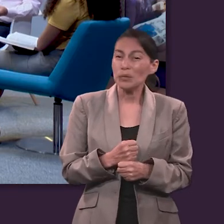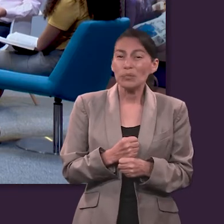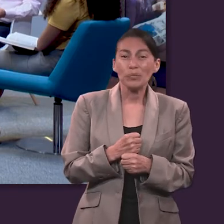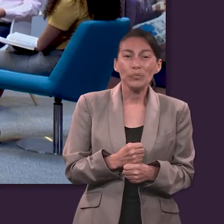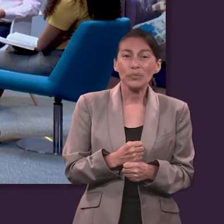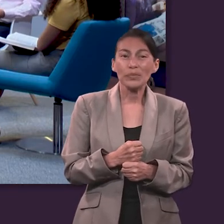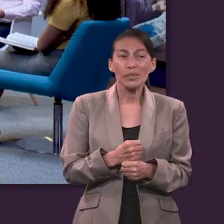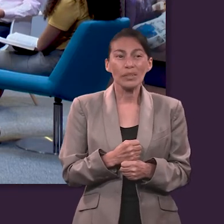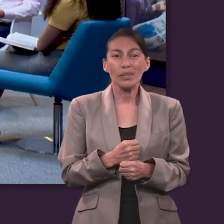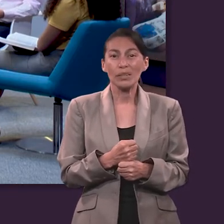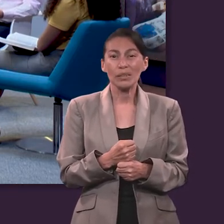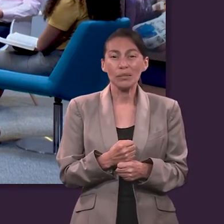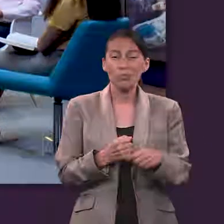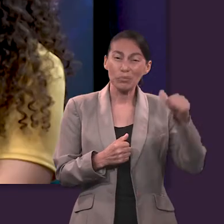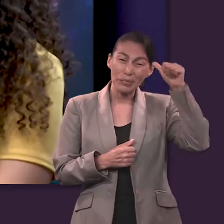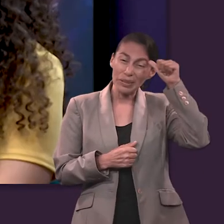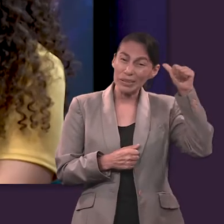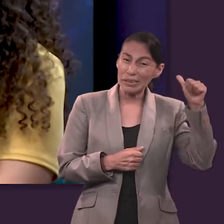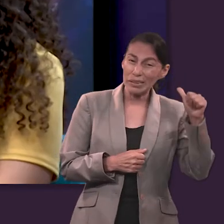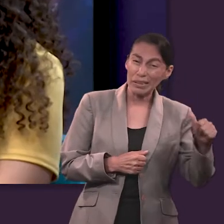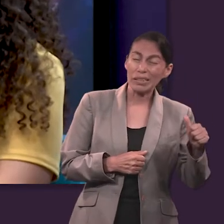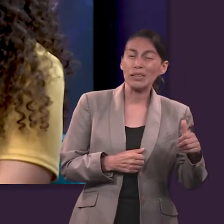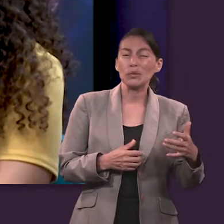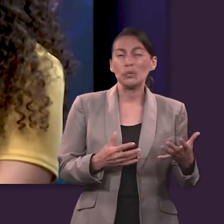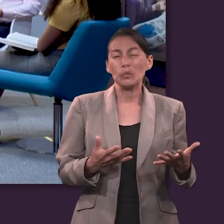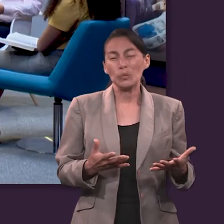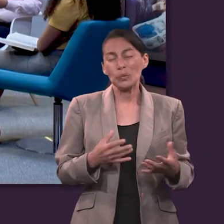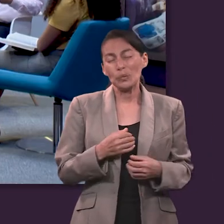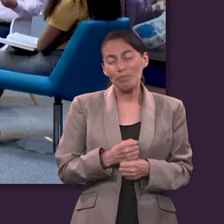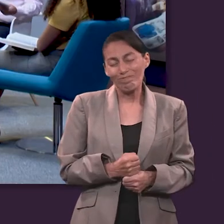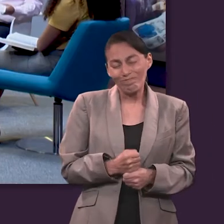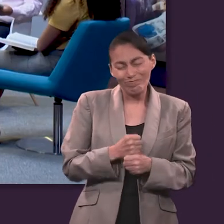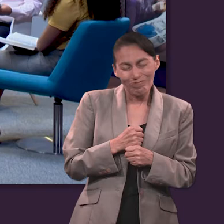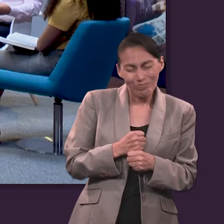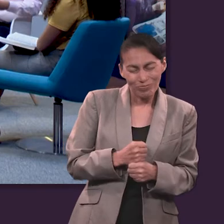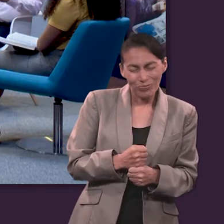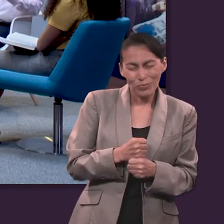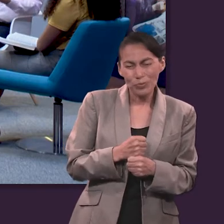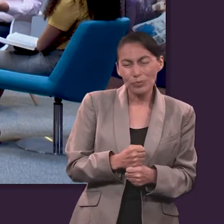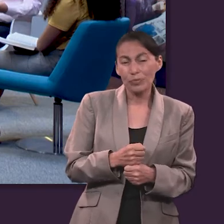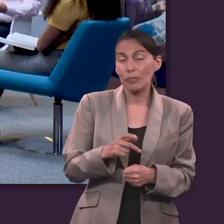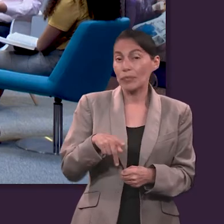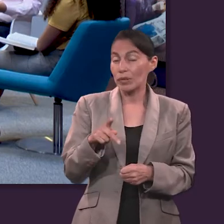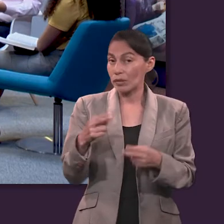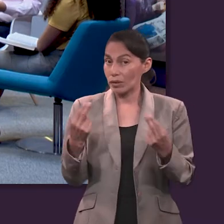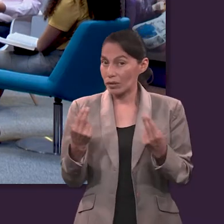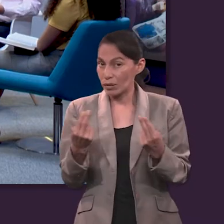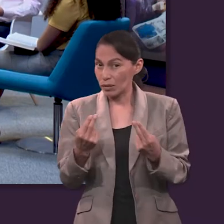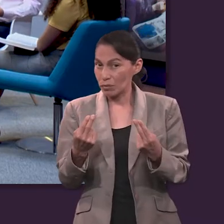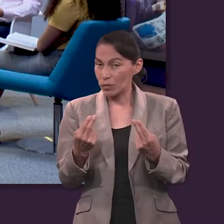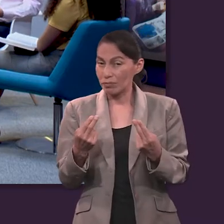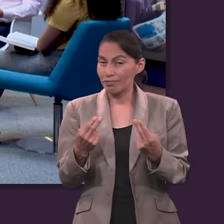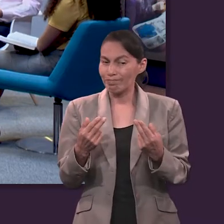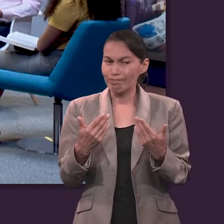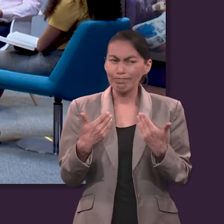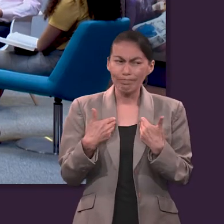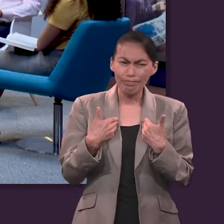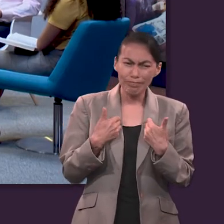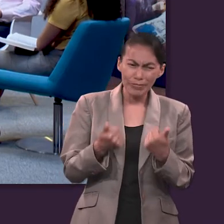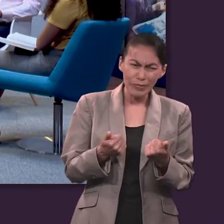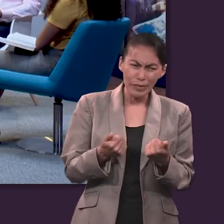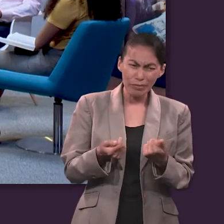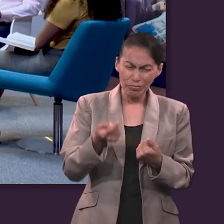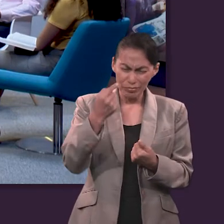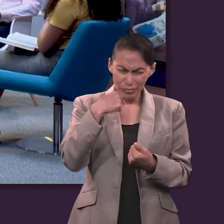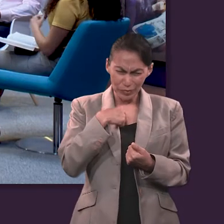los efectos del pecado, pero básicamente es ver la realidad y a partir de esa realidad ponerlo a